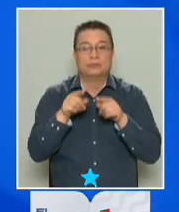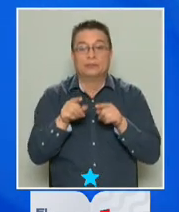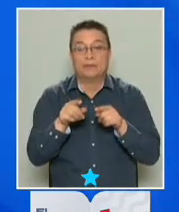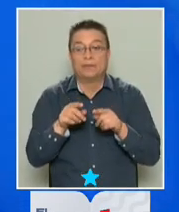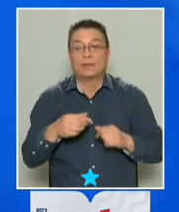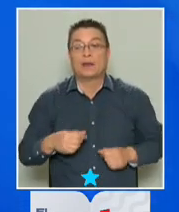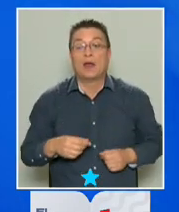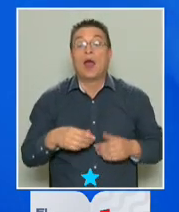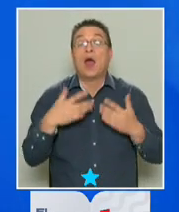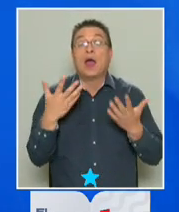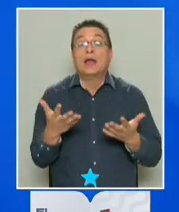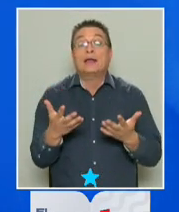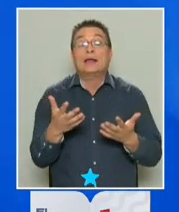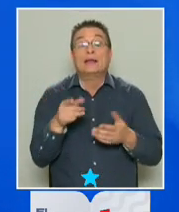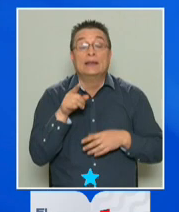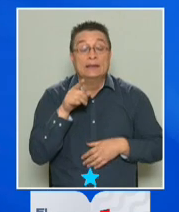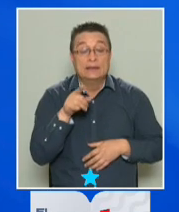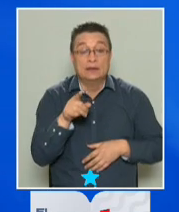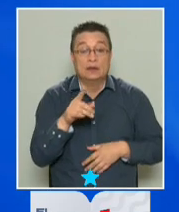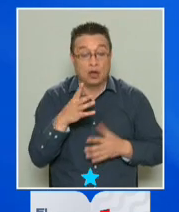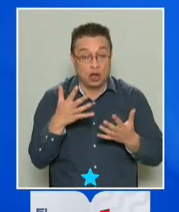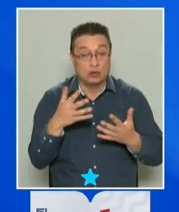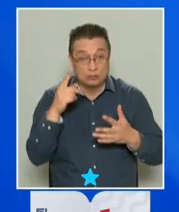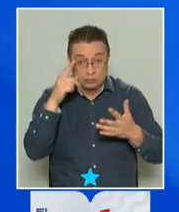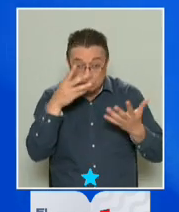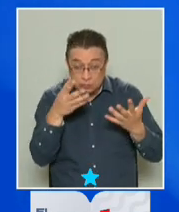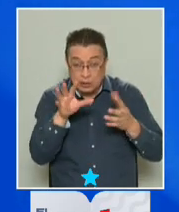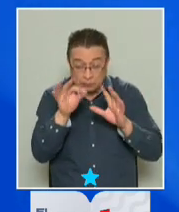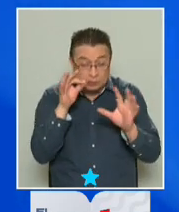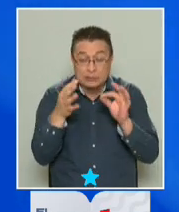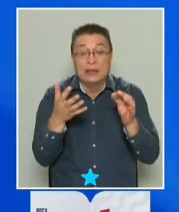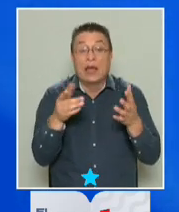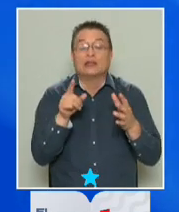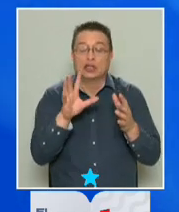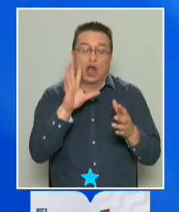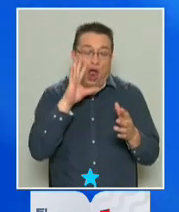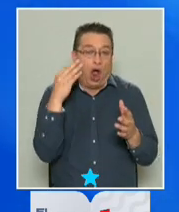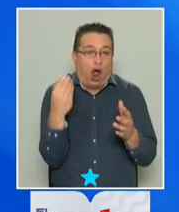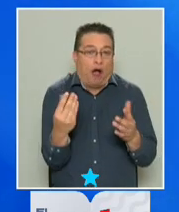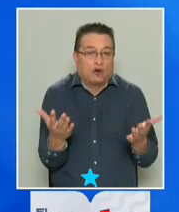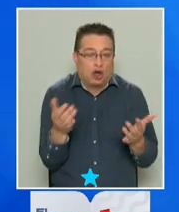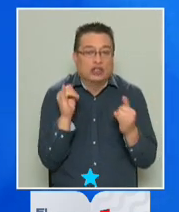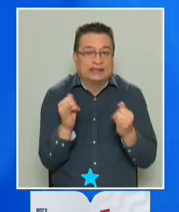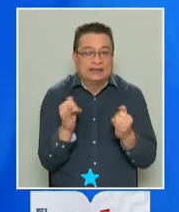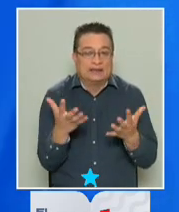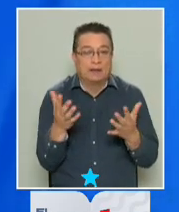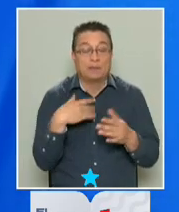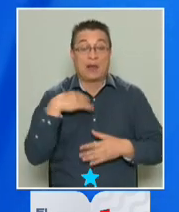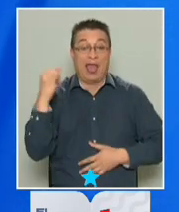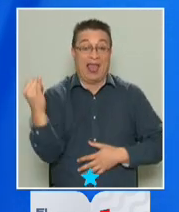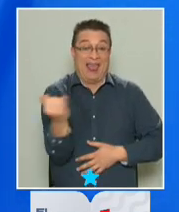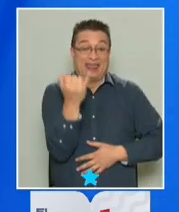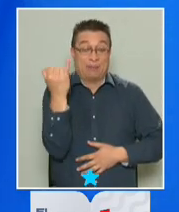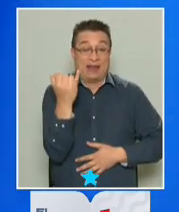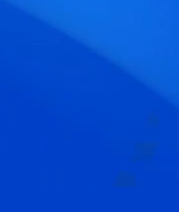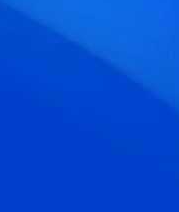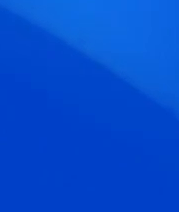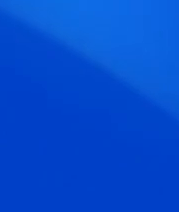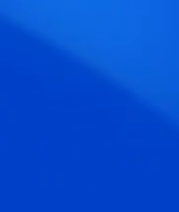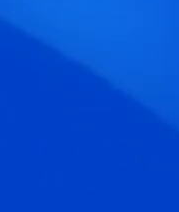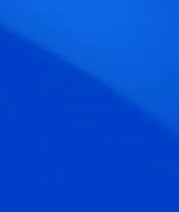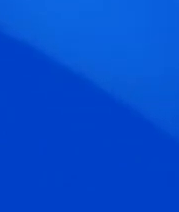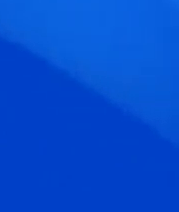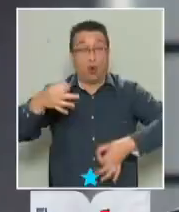que con la que también hay que decir o no obviamente que si mira la independencia la imparcialidad de los